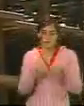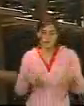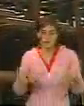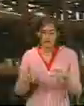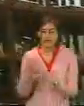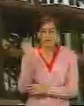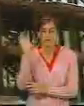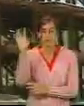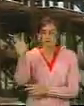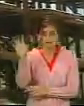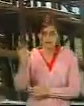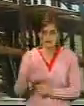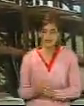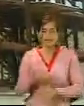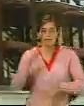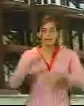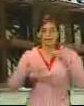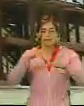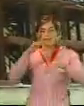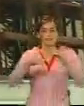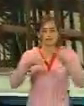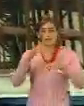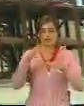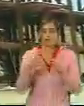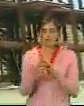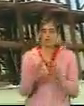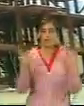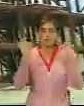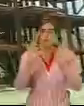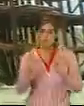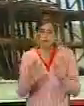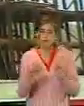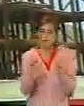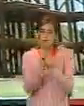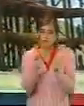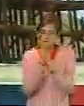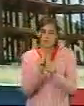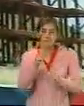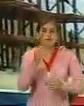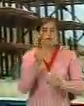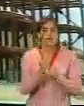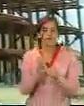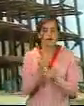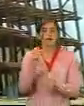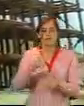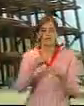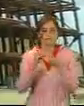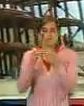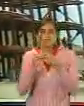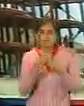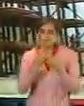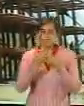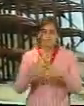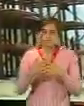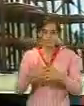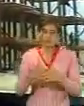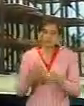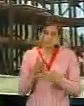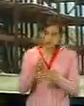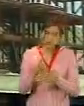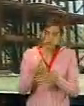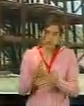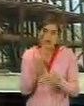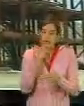del país. Se construye con perfiles de acero que son trabajados acá, son cortados, son